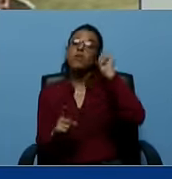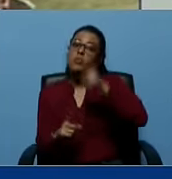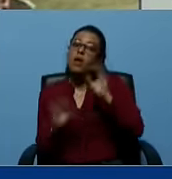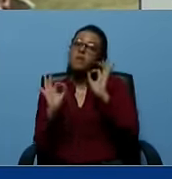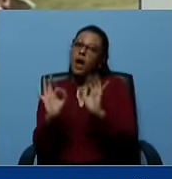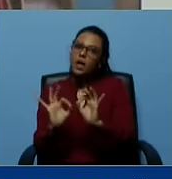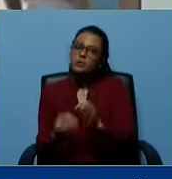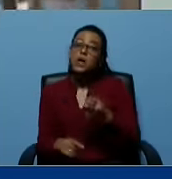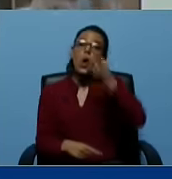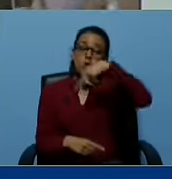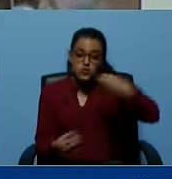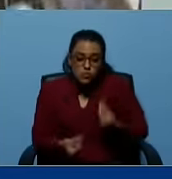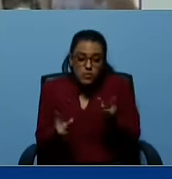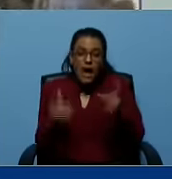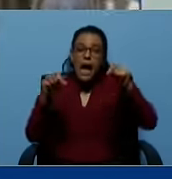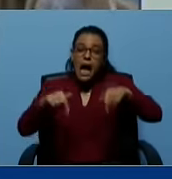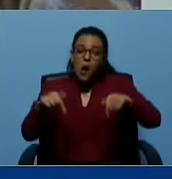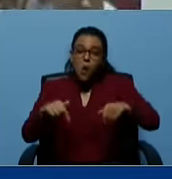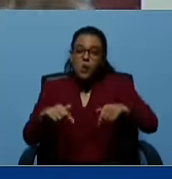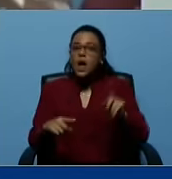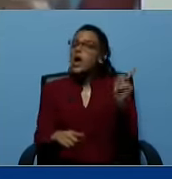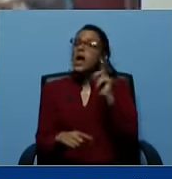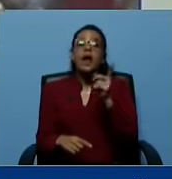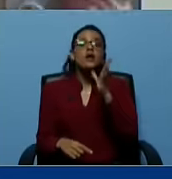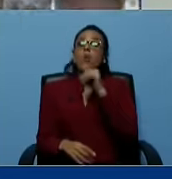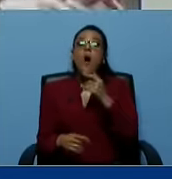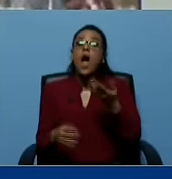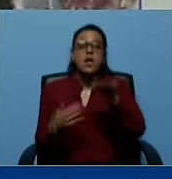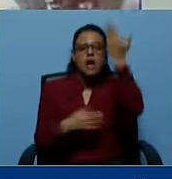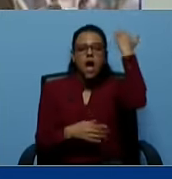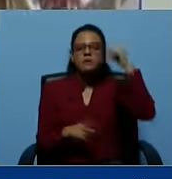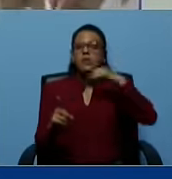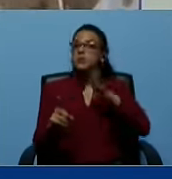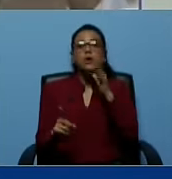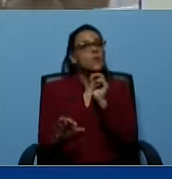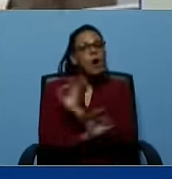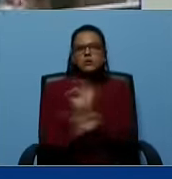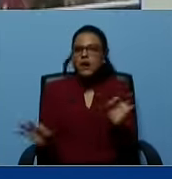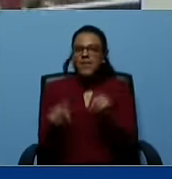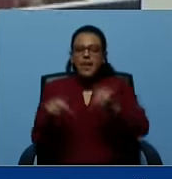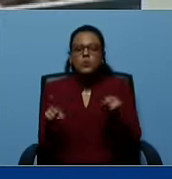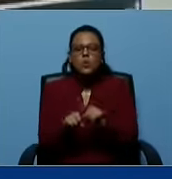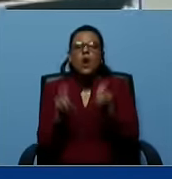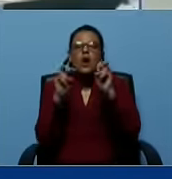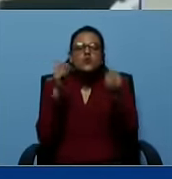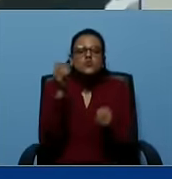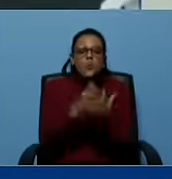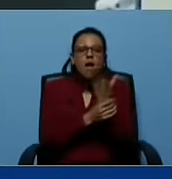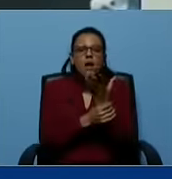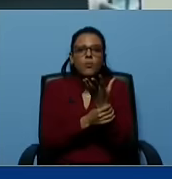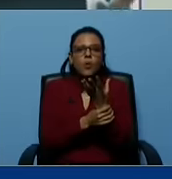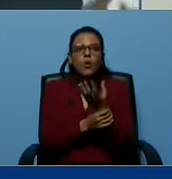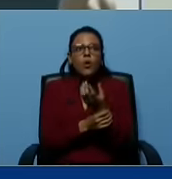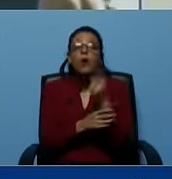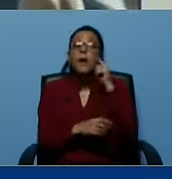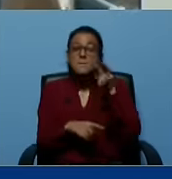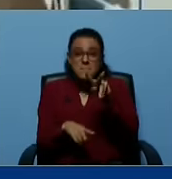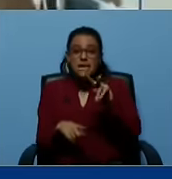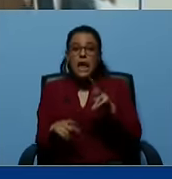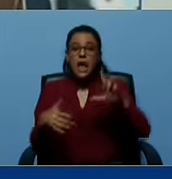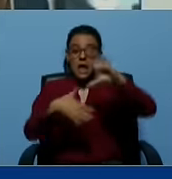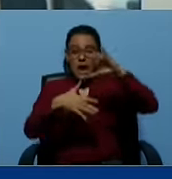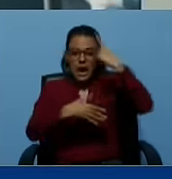Esto que ustedes tienen ahora, no lo tuvo ninguna generación. No lo tiene ningún país. Agarren el mapa de América